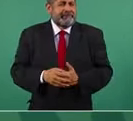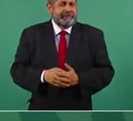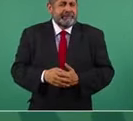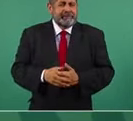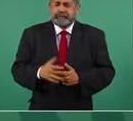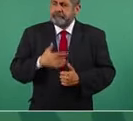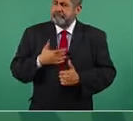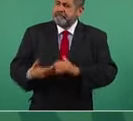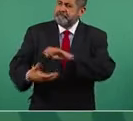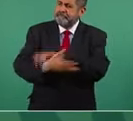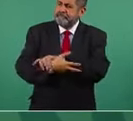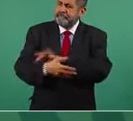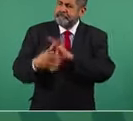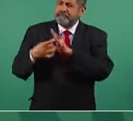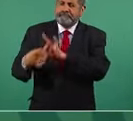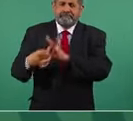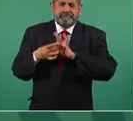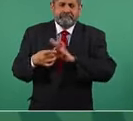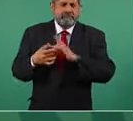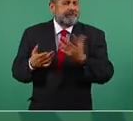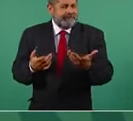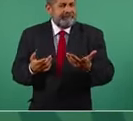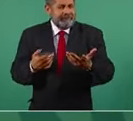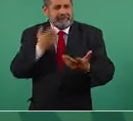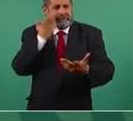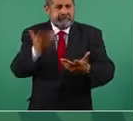más solidaria.